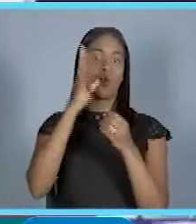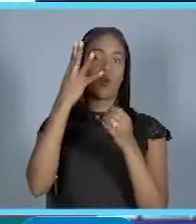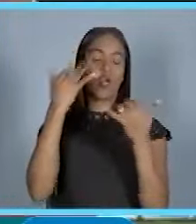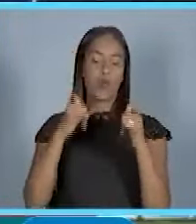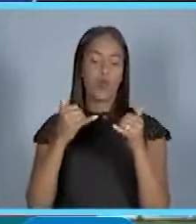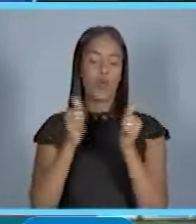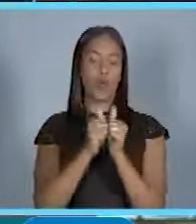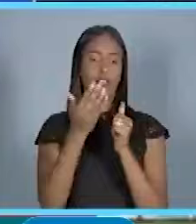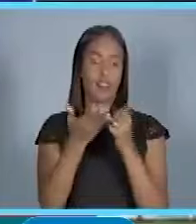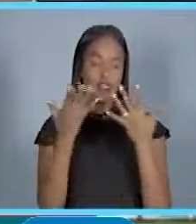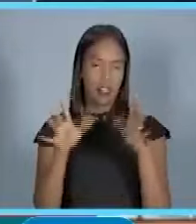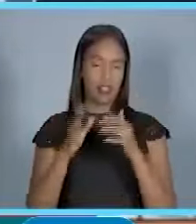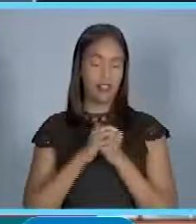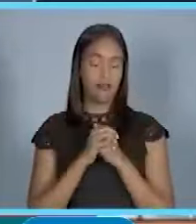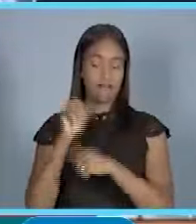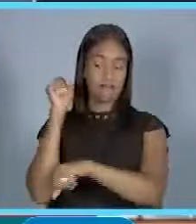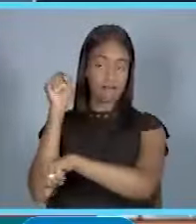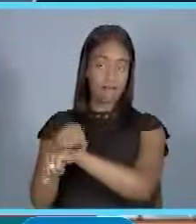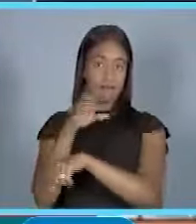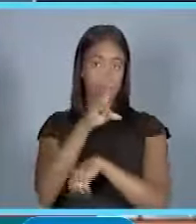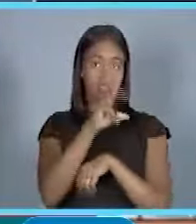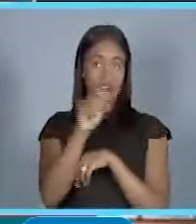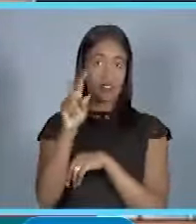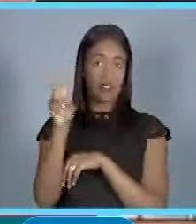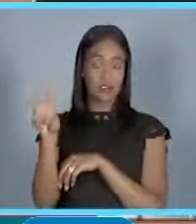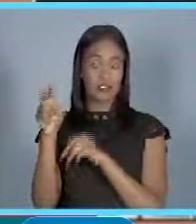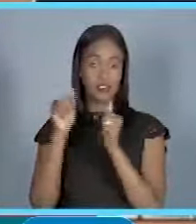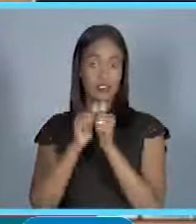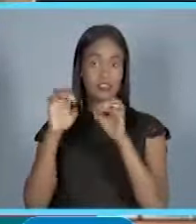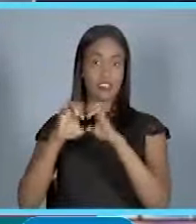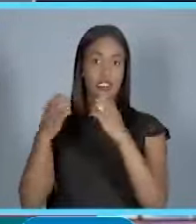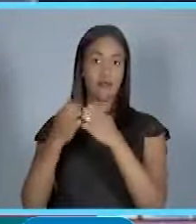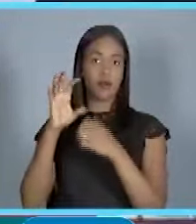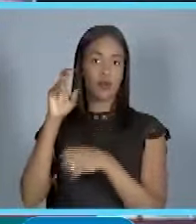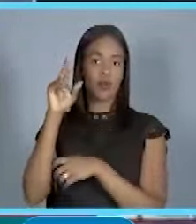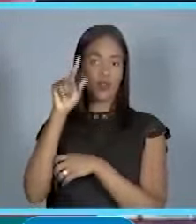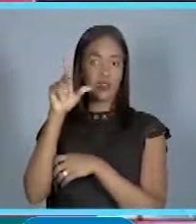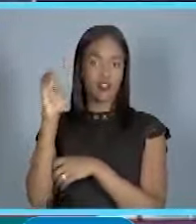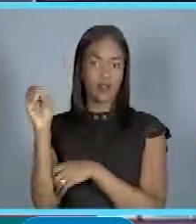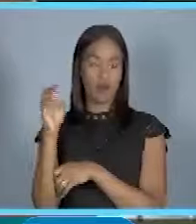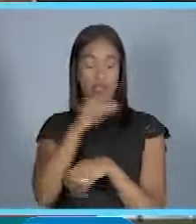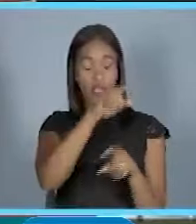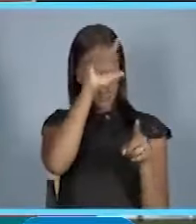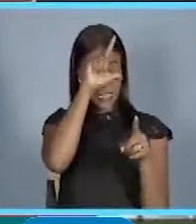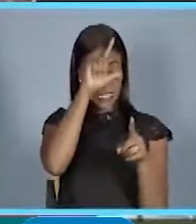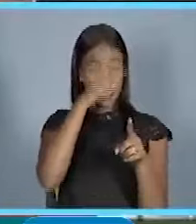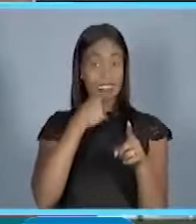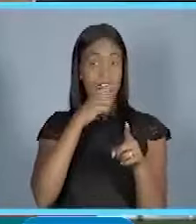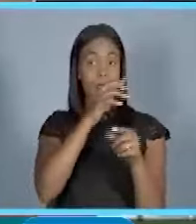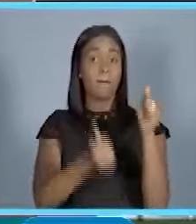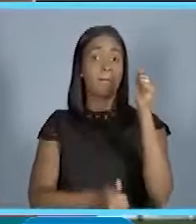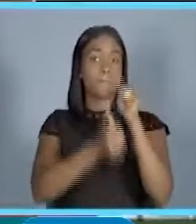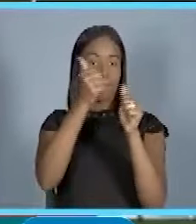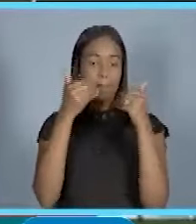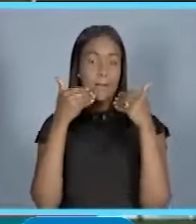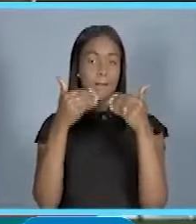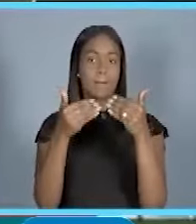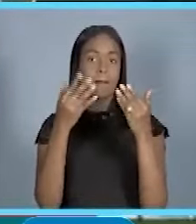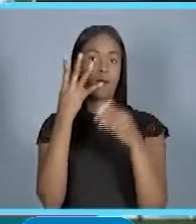etapa del torneo, derrotando 6-2 a la selección de Curazao. Los Tigres aseguraron su victoria realizando un